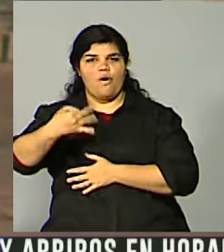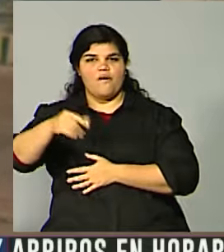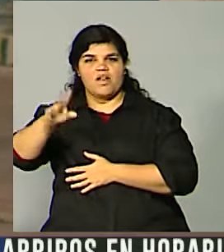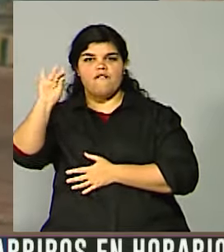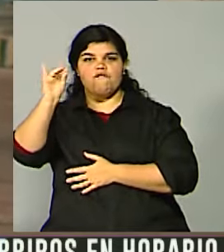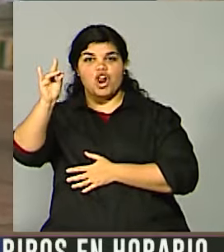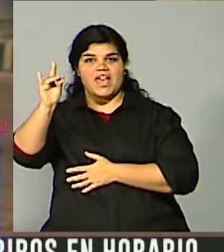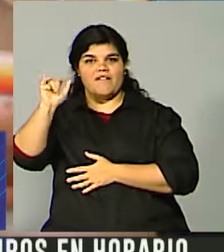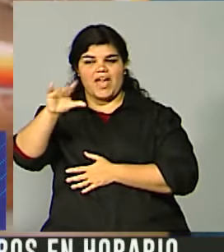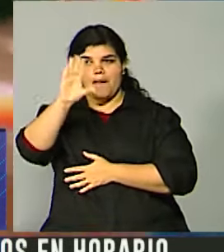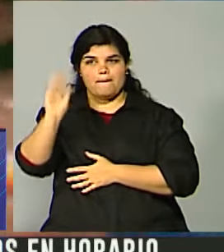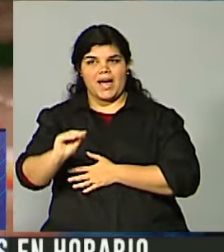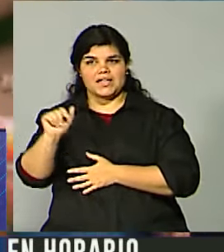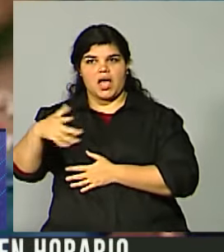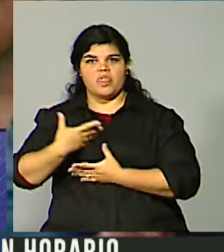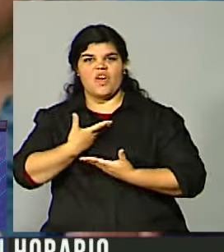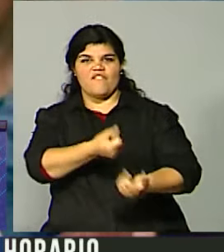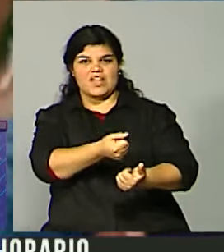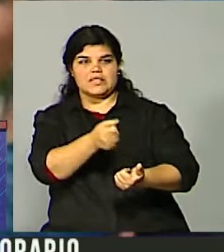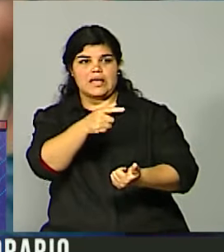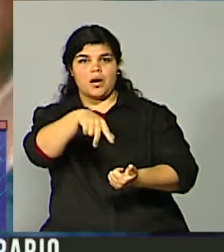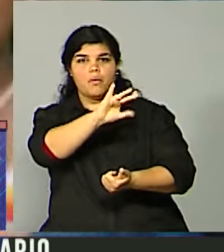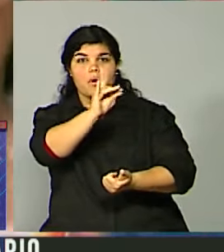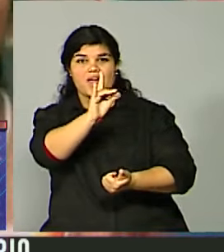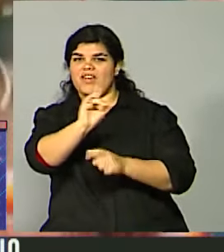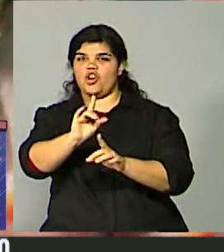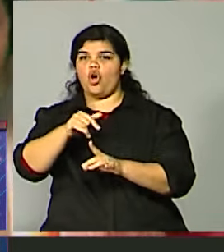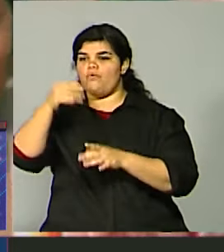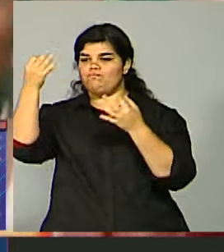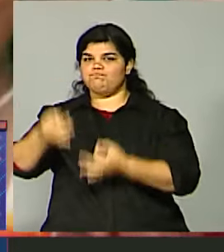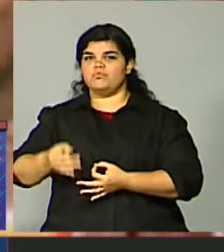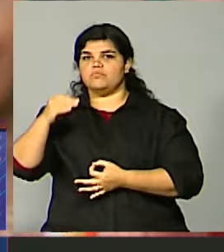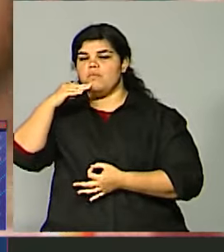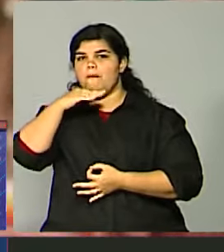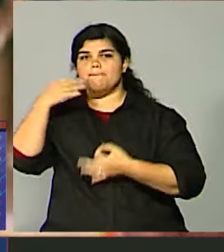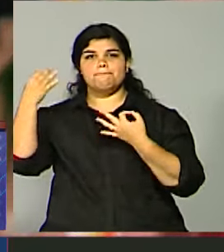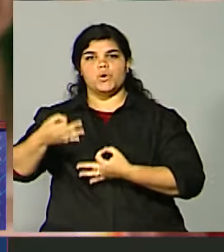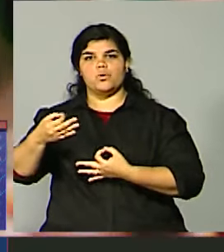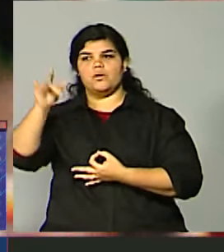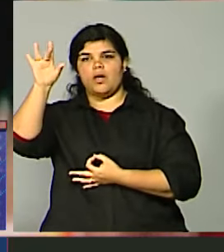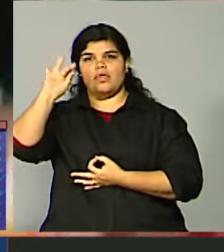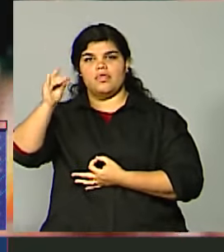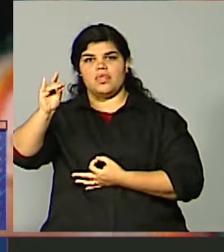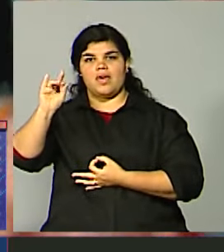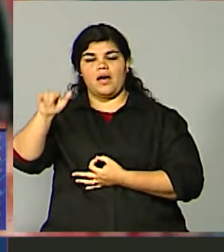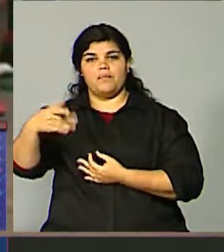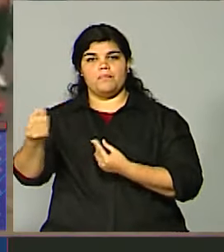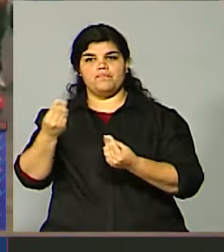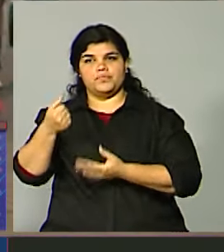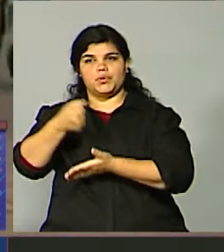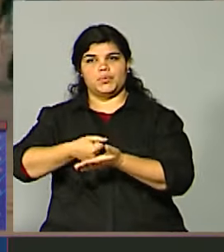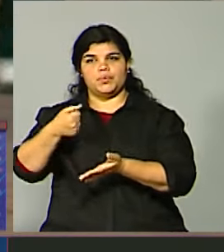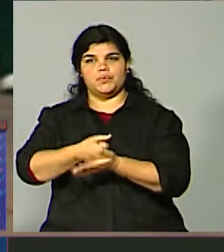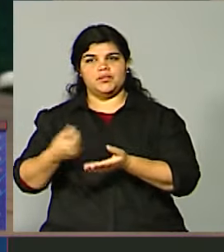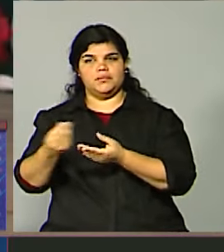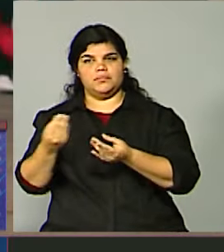en defensa de la comunidad boliviana. Sí. Entonces, lo que hace esta organización, trabaja de ese modo para poder